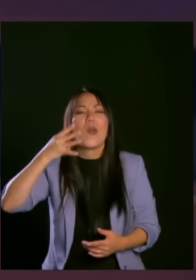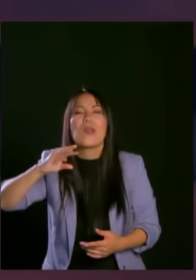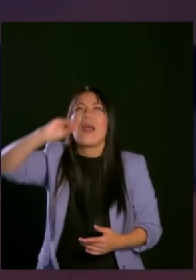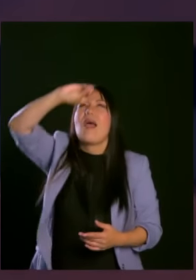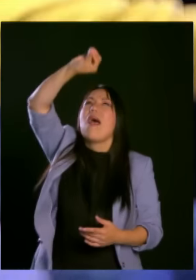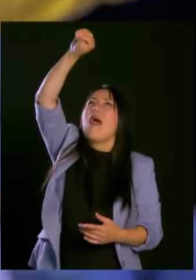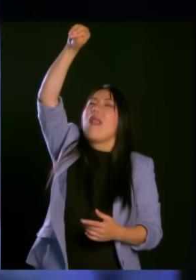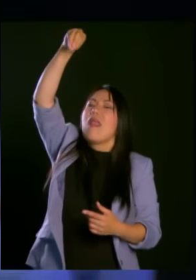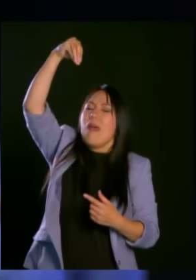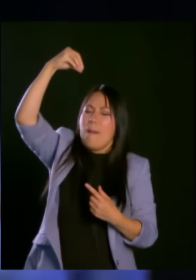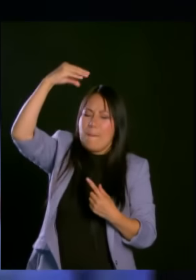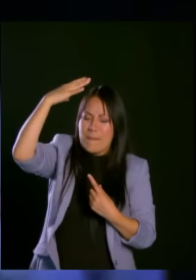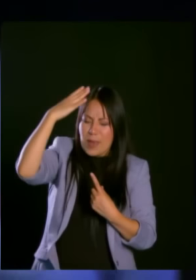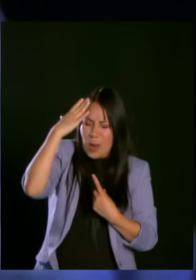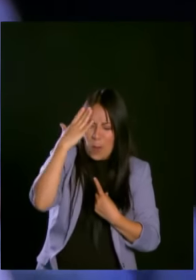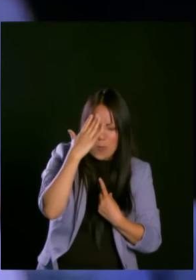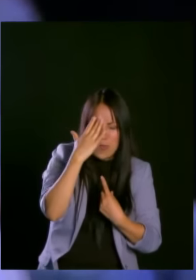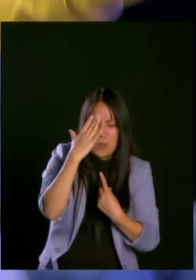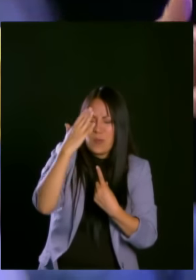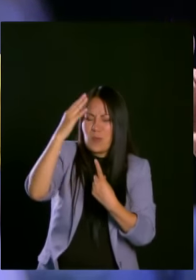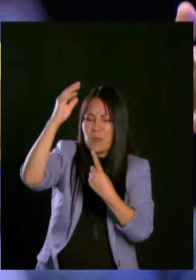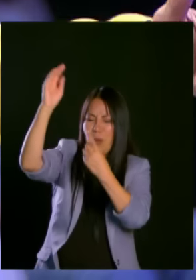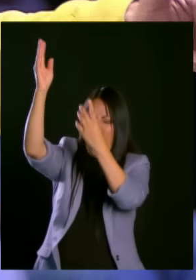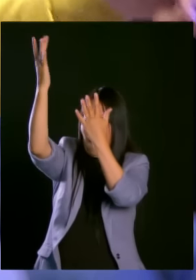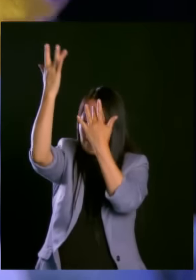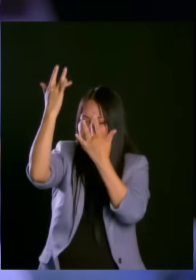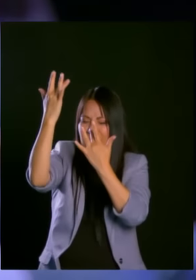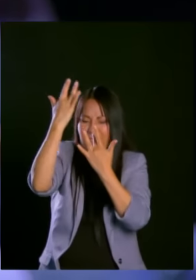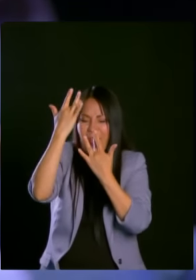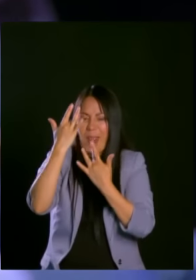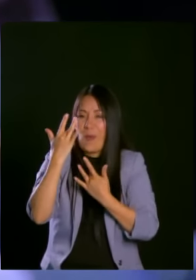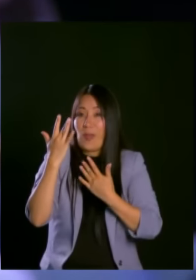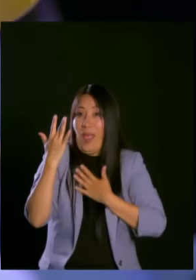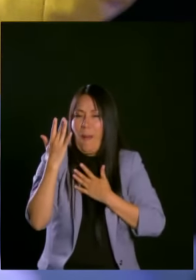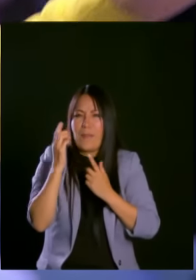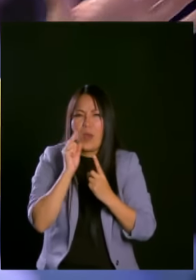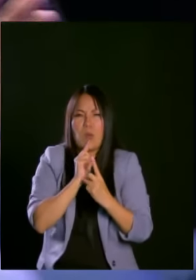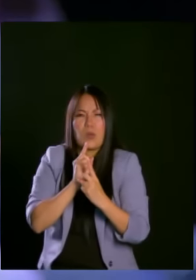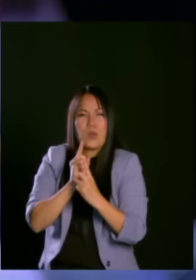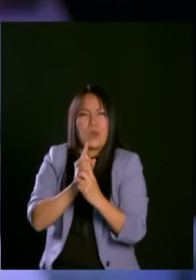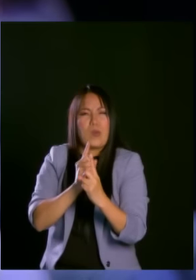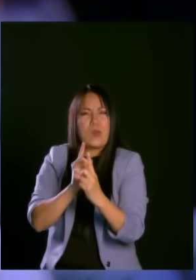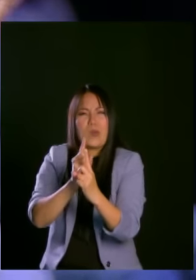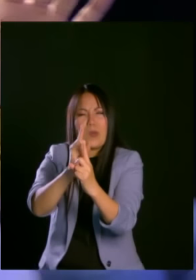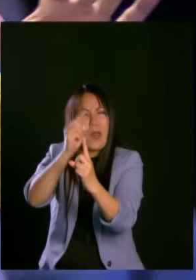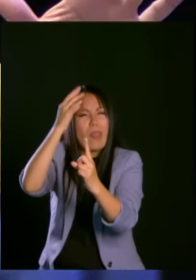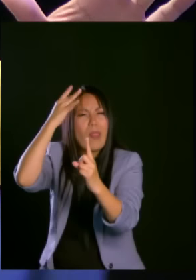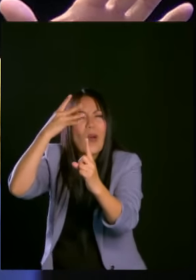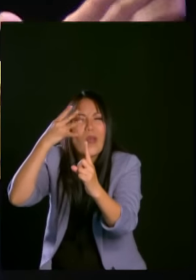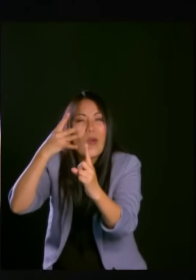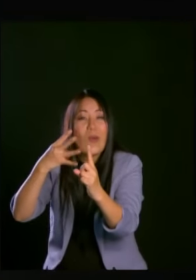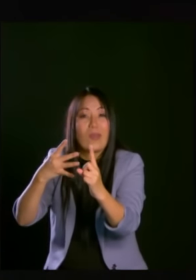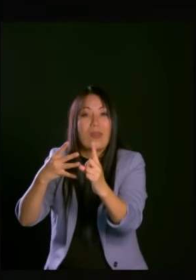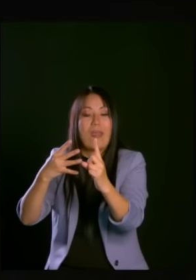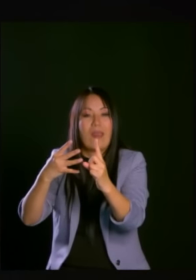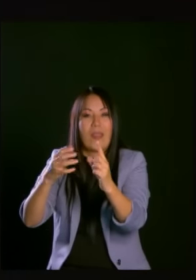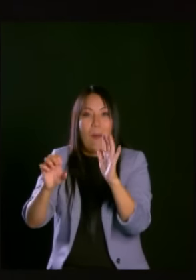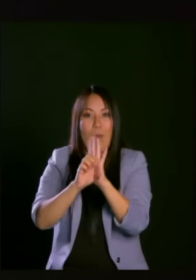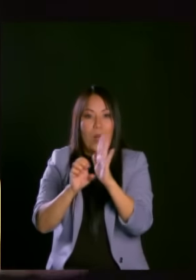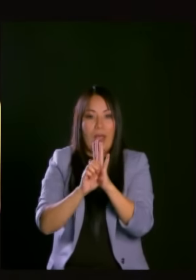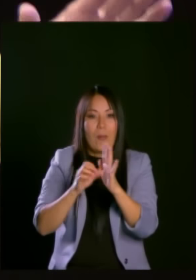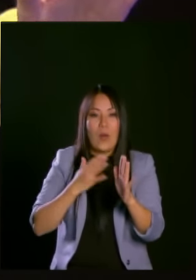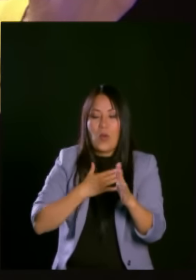ojos y me imagino dos grandes gigantes. Uno se llama bien, el otro se llama misericordia. Donde entro yo, le digo, ahí no cierre la